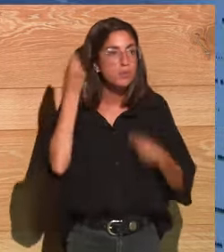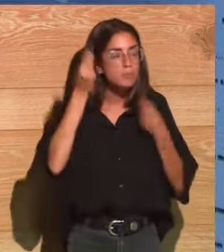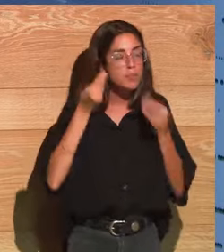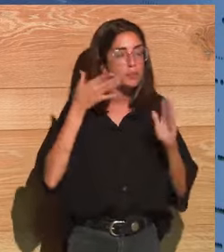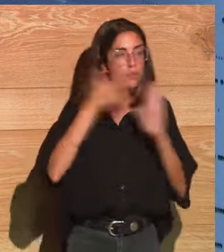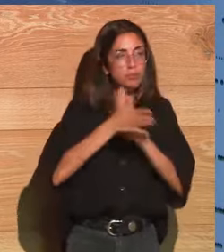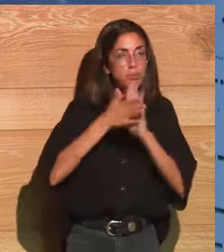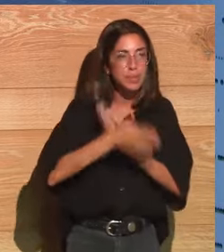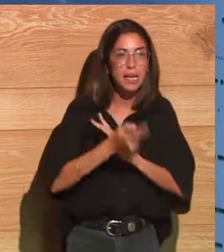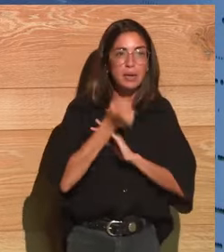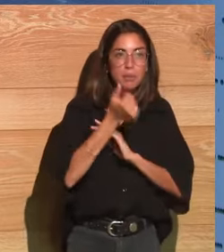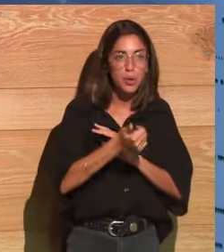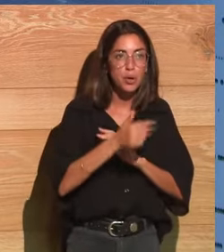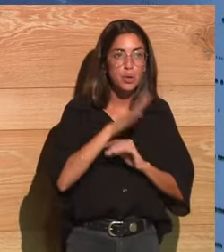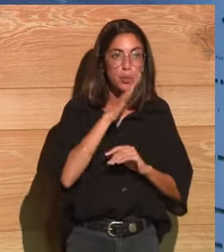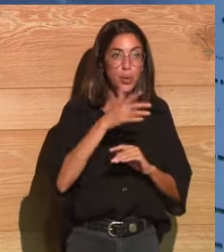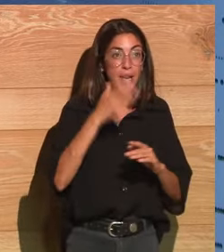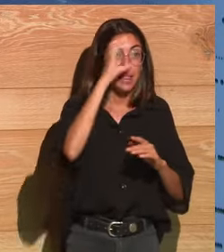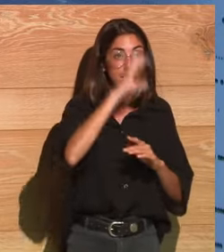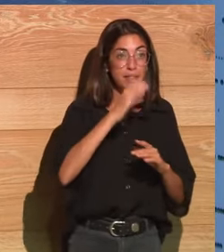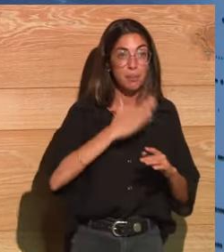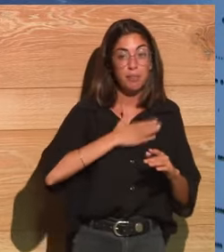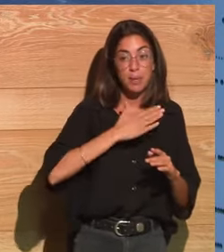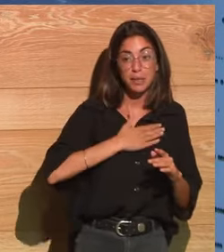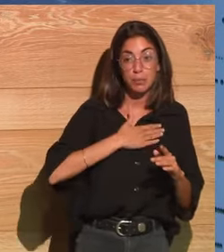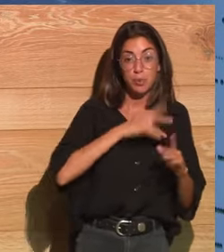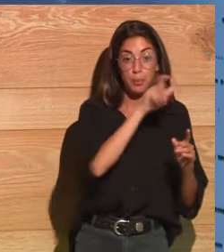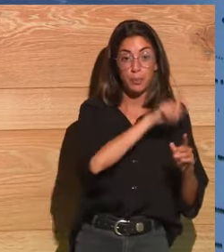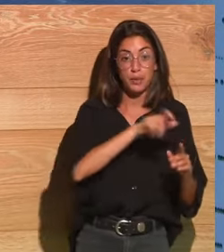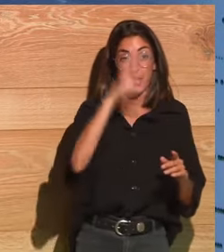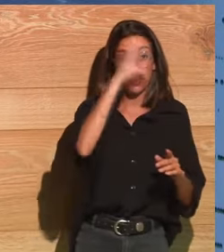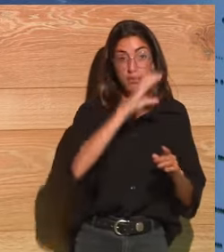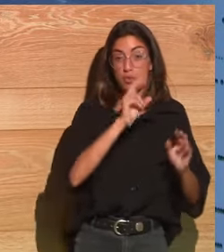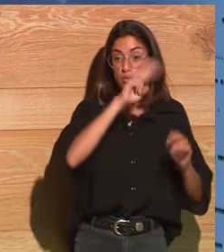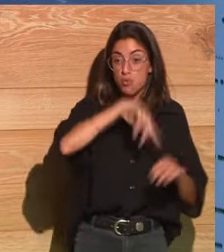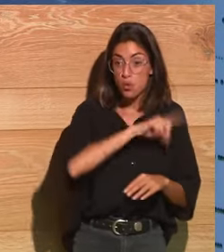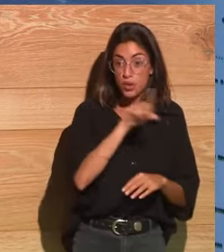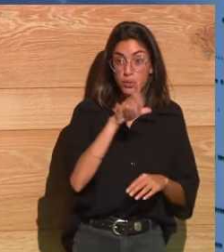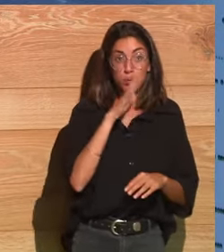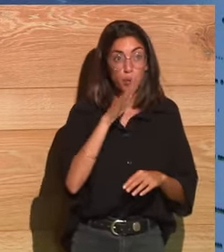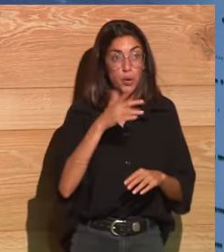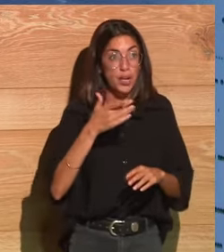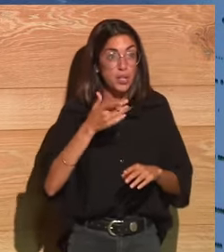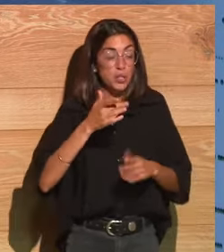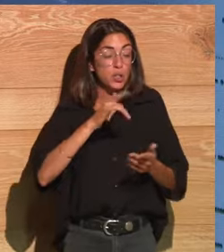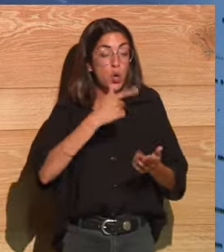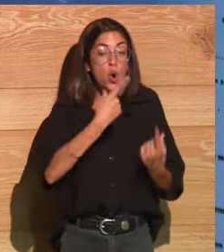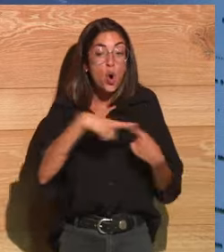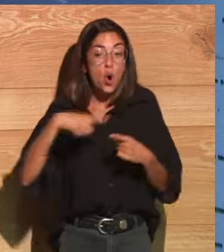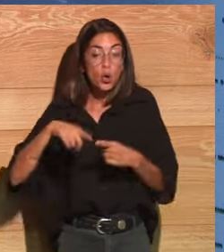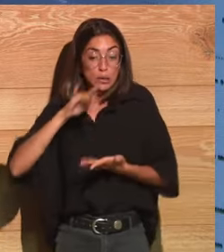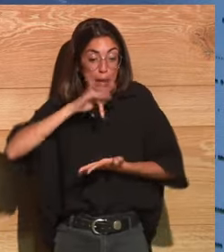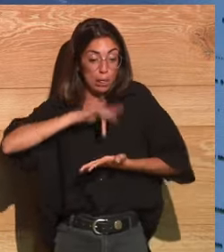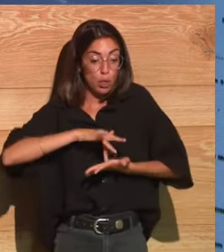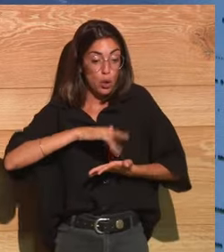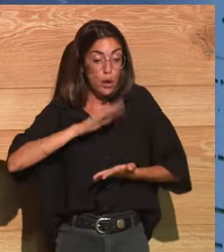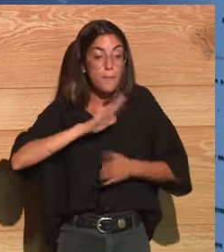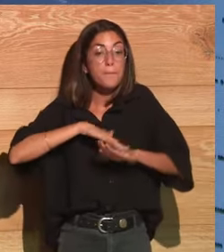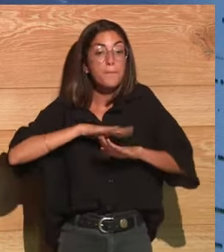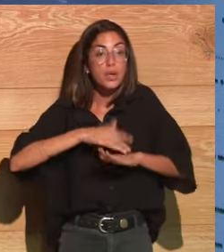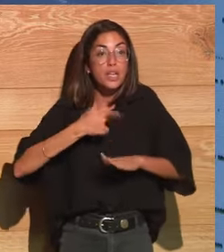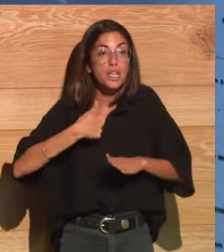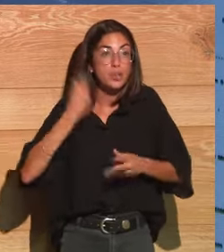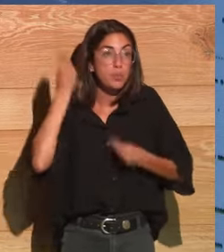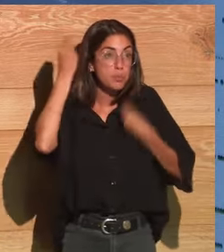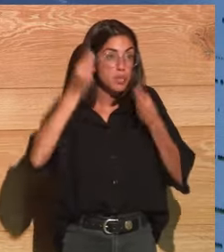pensar que la ciencia no es patrimonio de los científicos, que entender por qué te pasan las cosas está al alcance de todo el mundo, ¿no? Y que cuando lees algo,